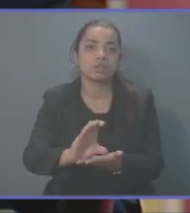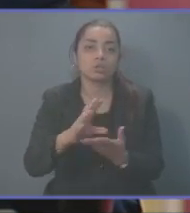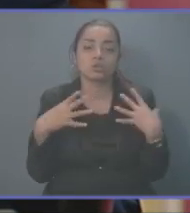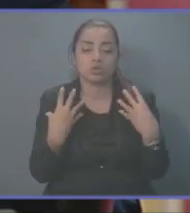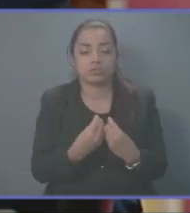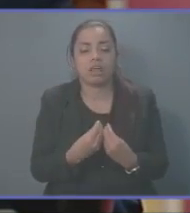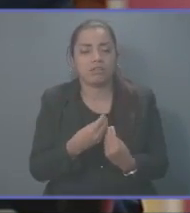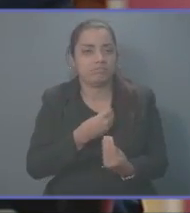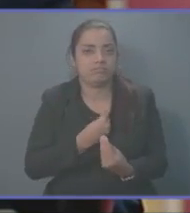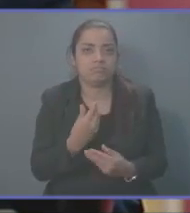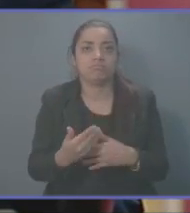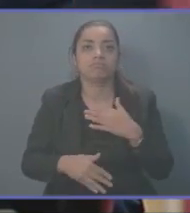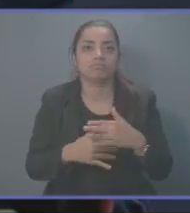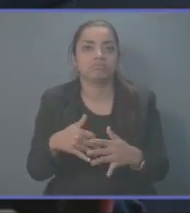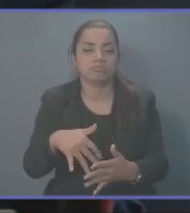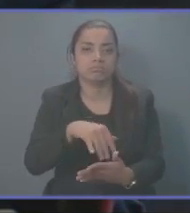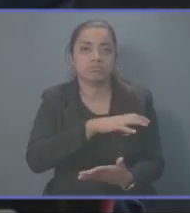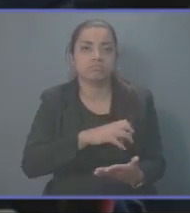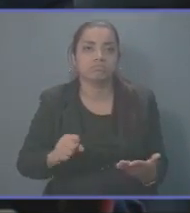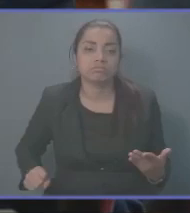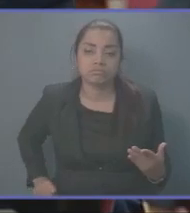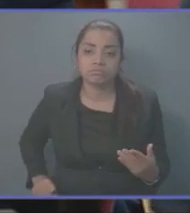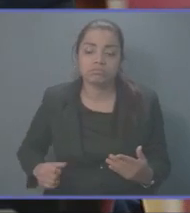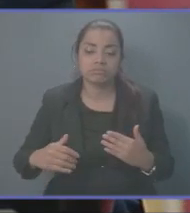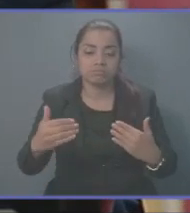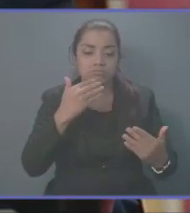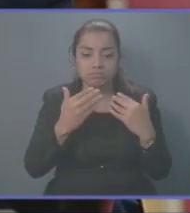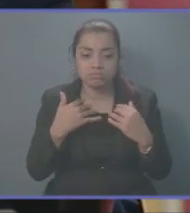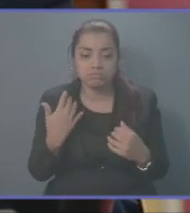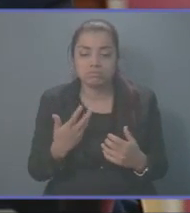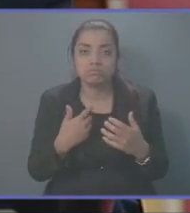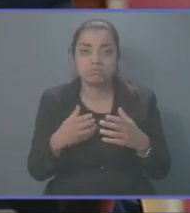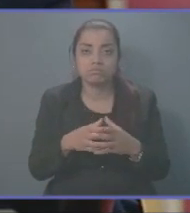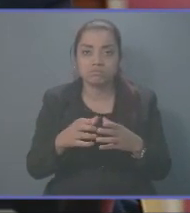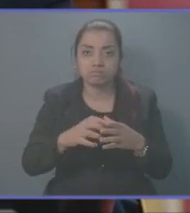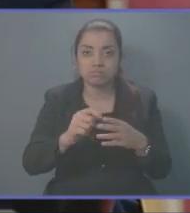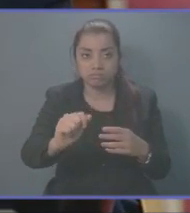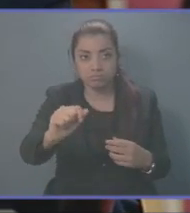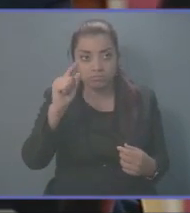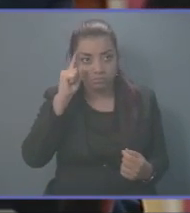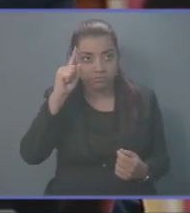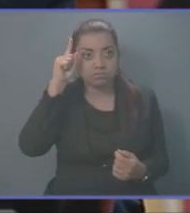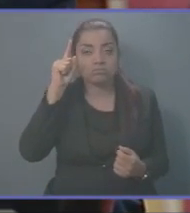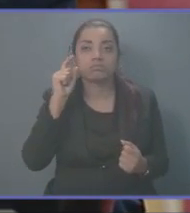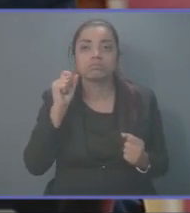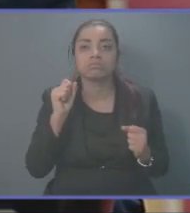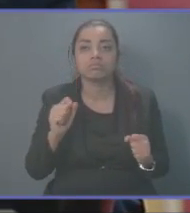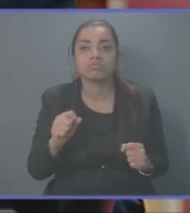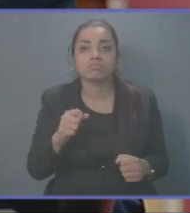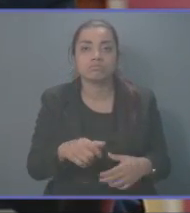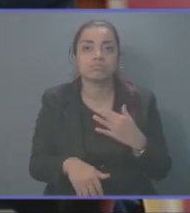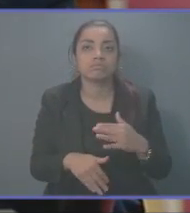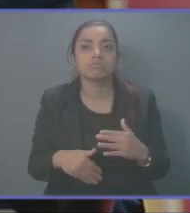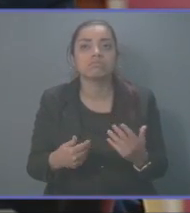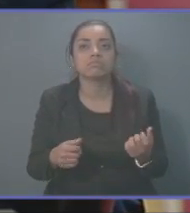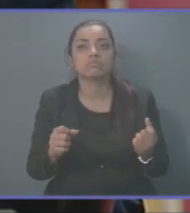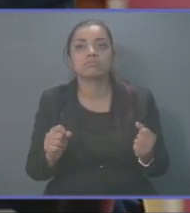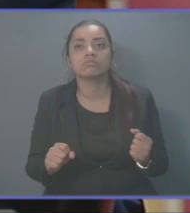salvadoreña. En atención a lo antes expuesto, la Comisión estima que las iniciativas son procedentes, ya que se